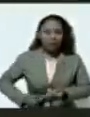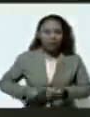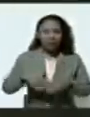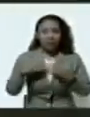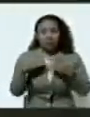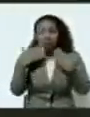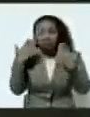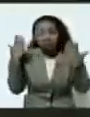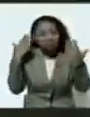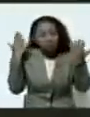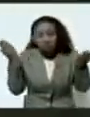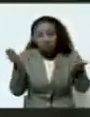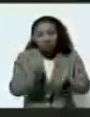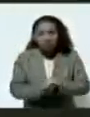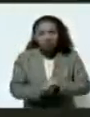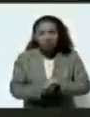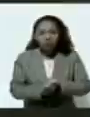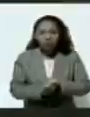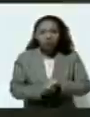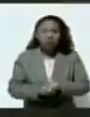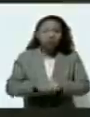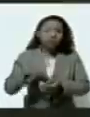Narconarnia. Eran